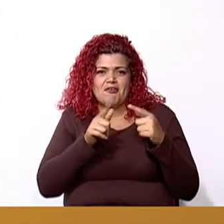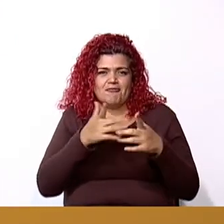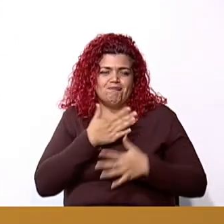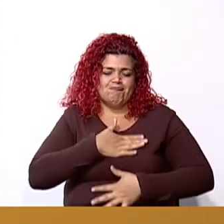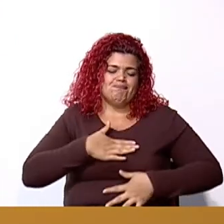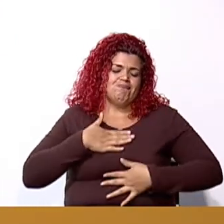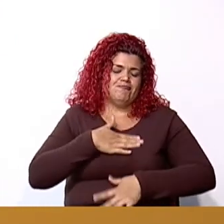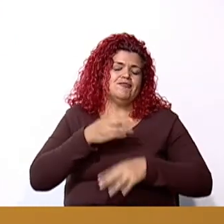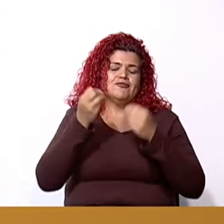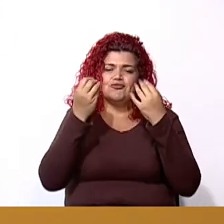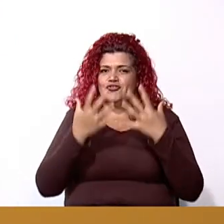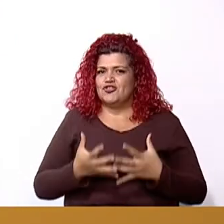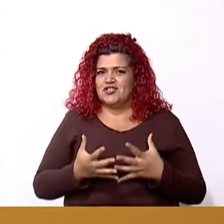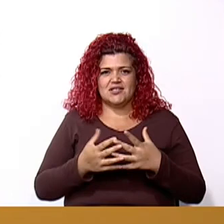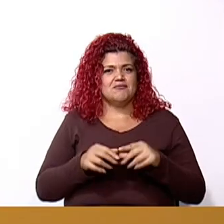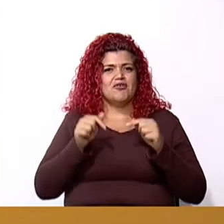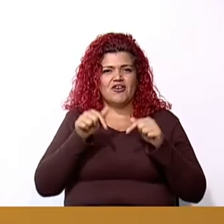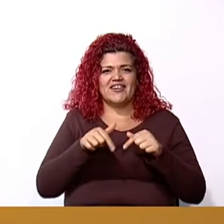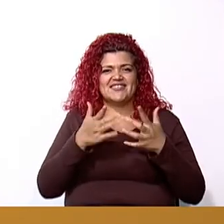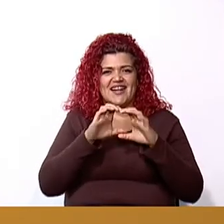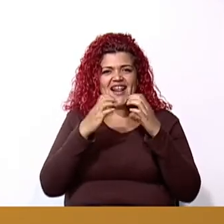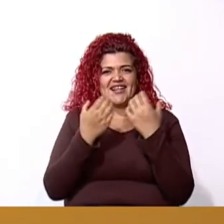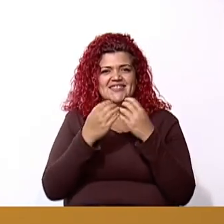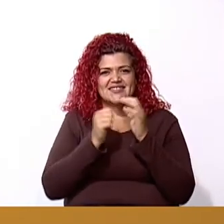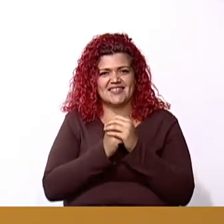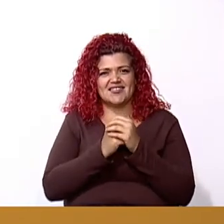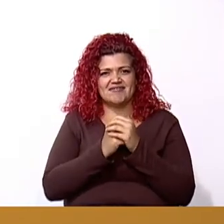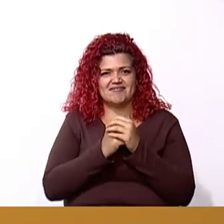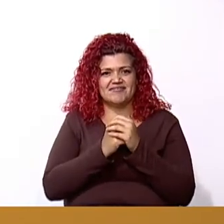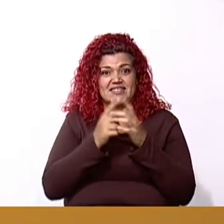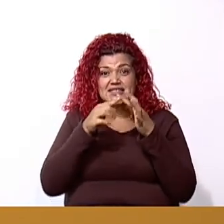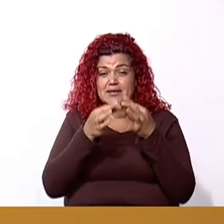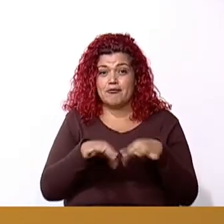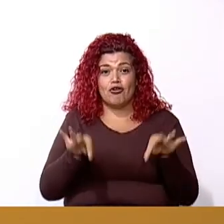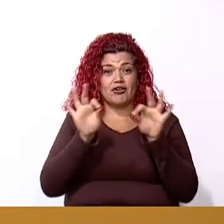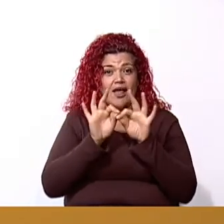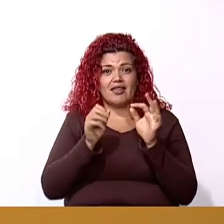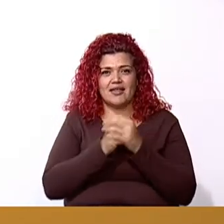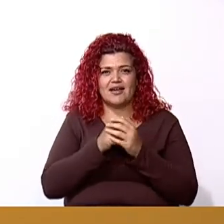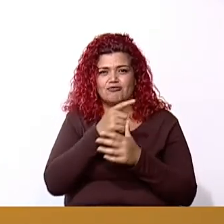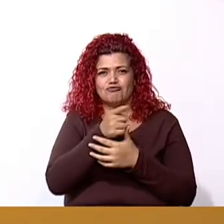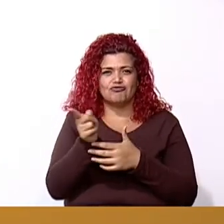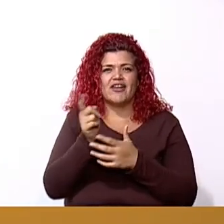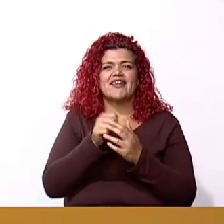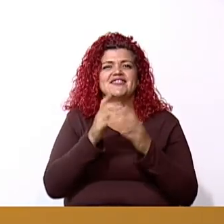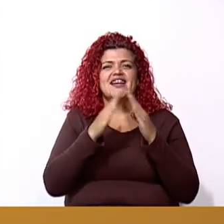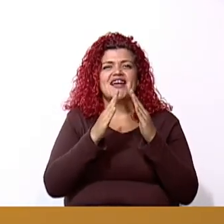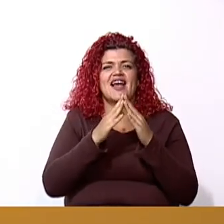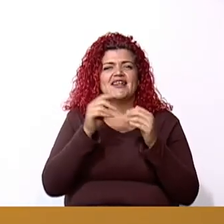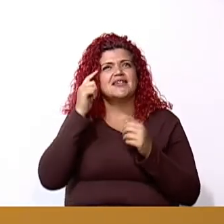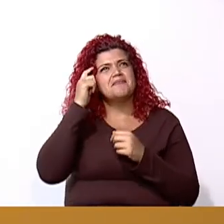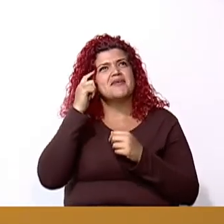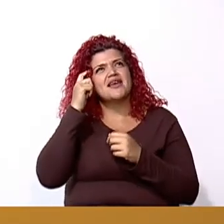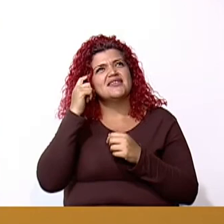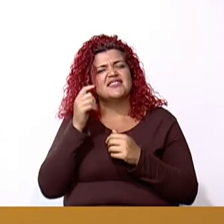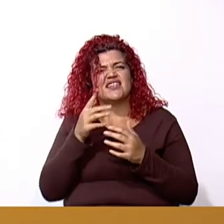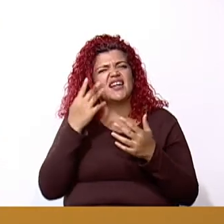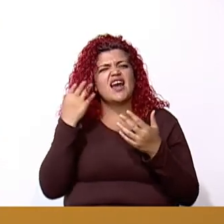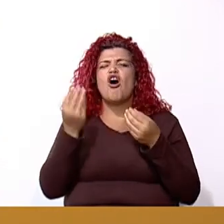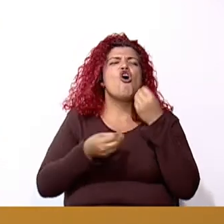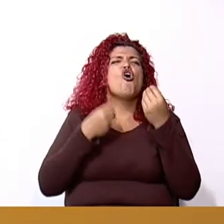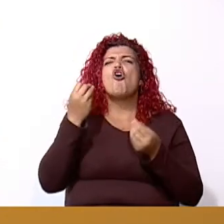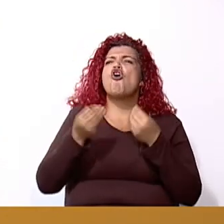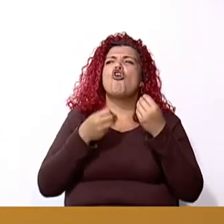disfrutado muchísimo de esta clase. Es importante que ustedes en casa piensen en qué